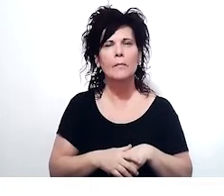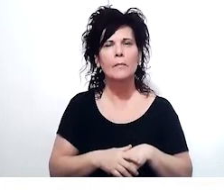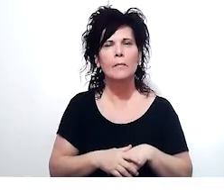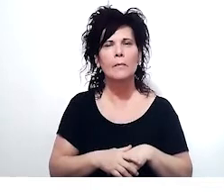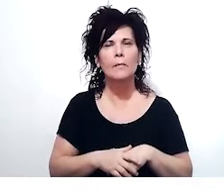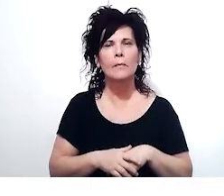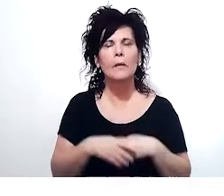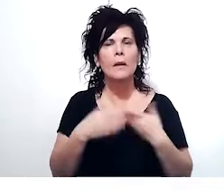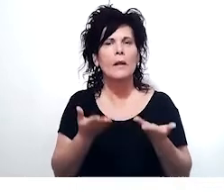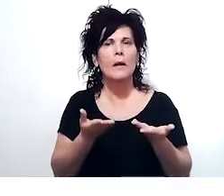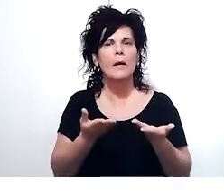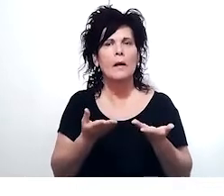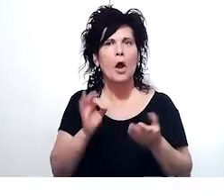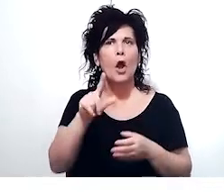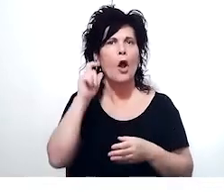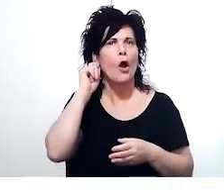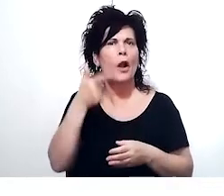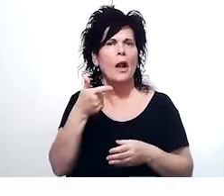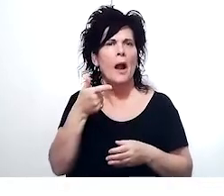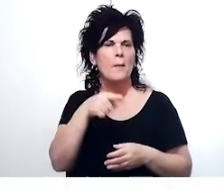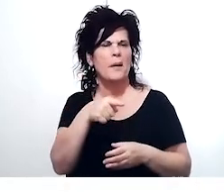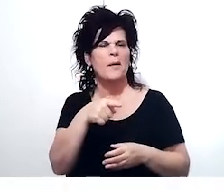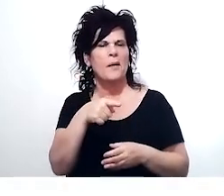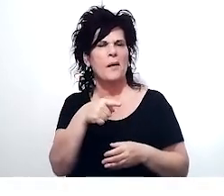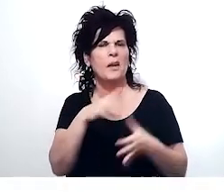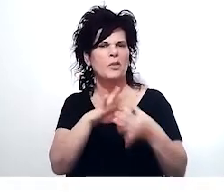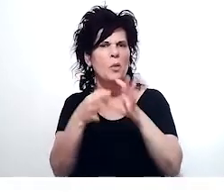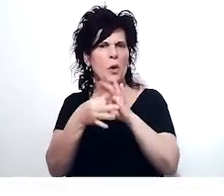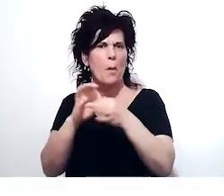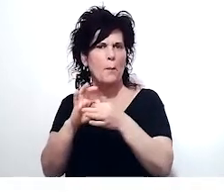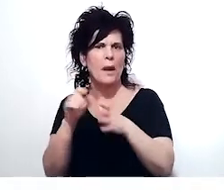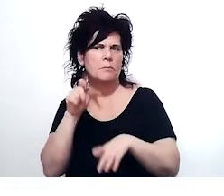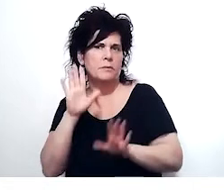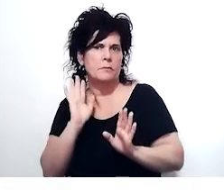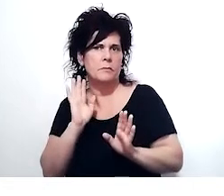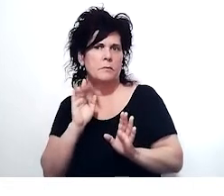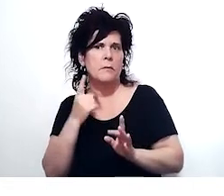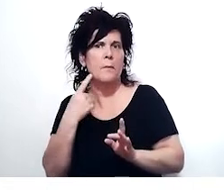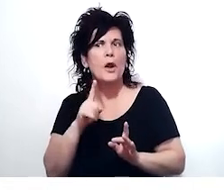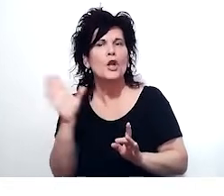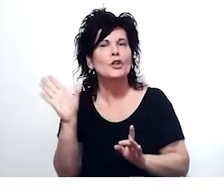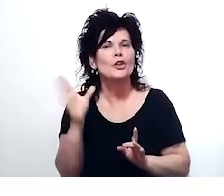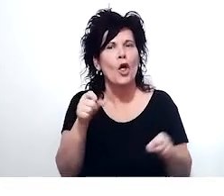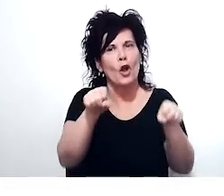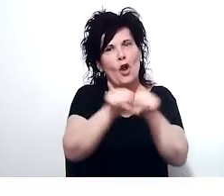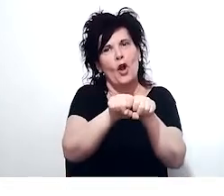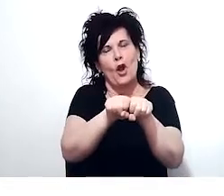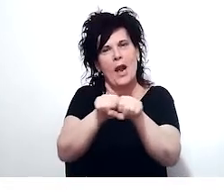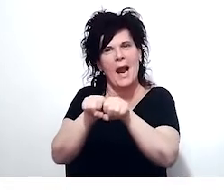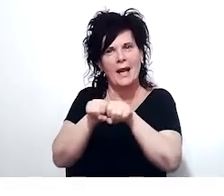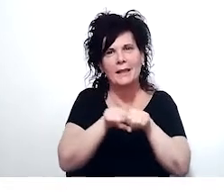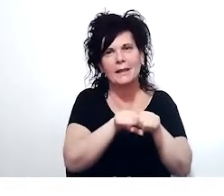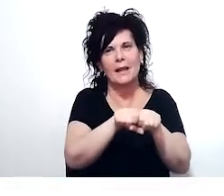¿Qué pasa? ¿Para quiénes? Ustedes me van a decir, Olga, pero esto era para los europeos. Bueno, lo que pasa es que todo está interconectado.